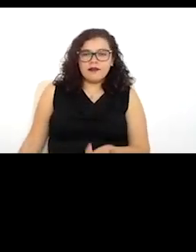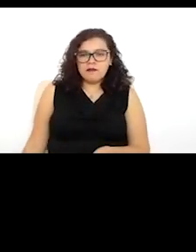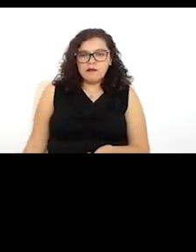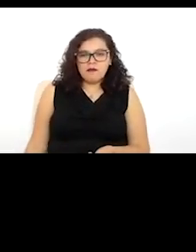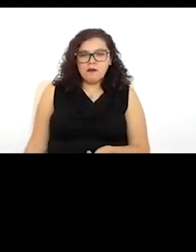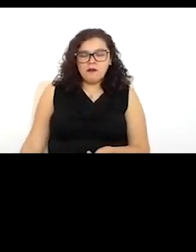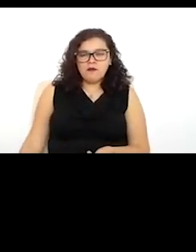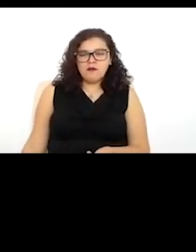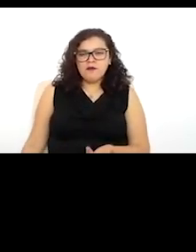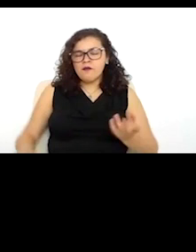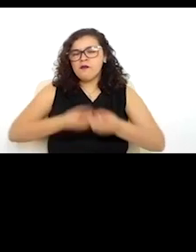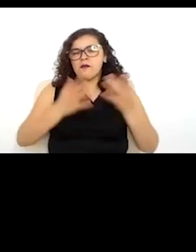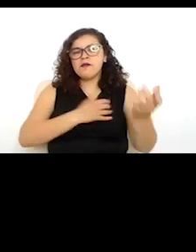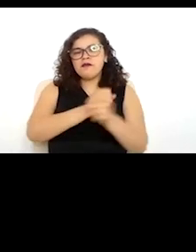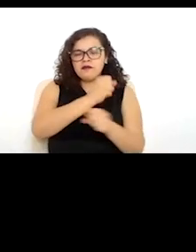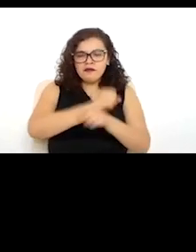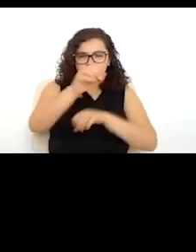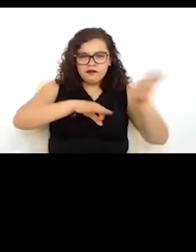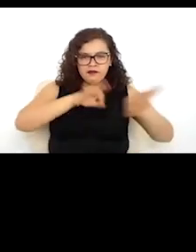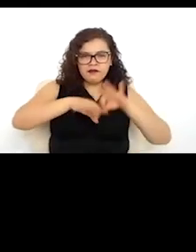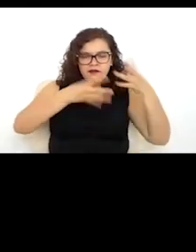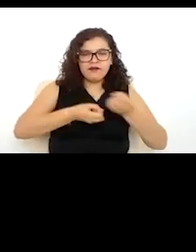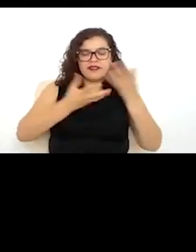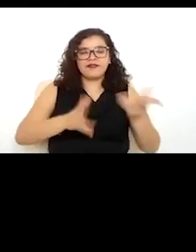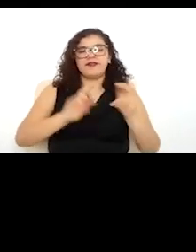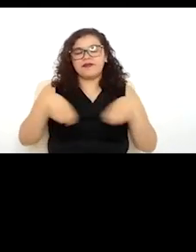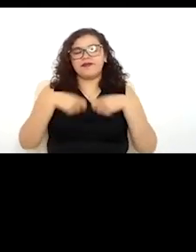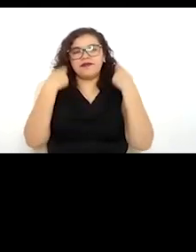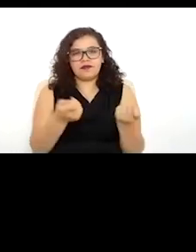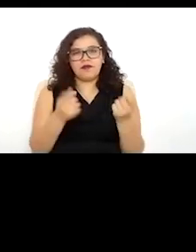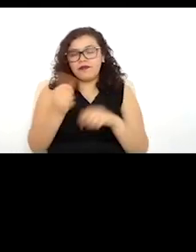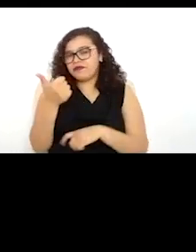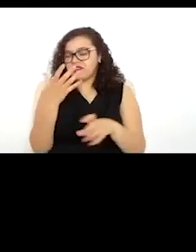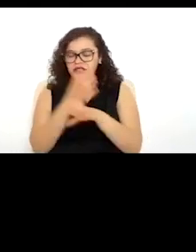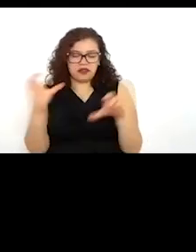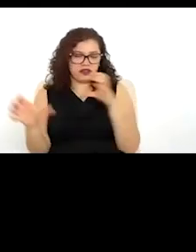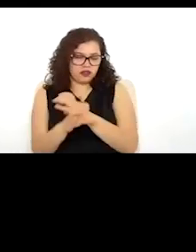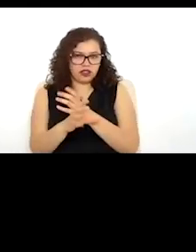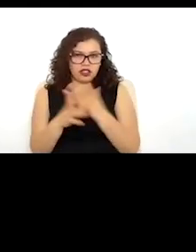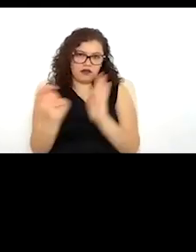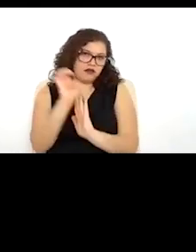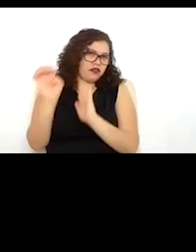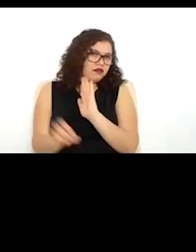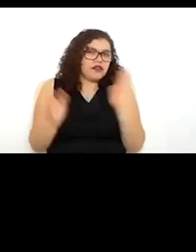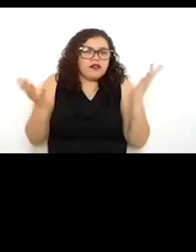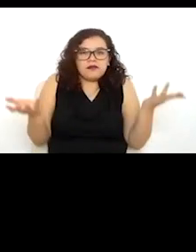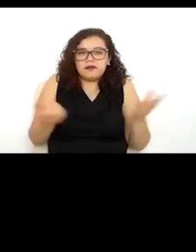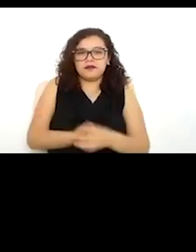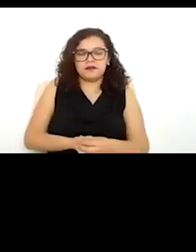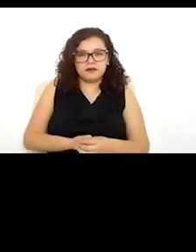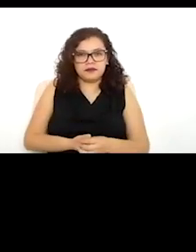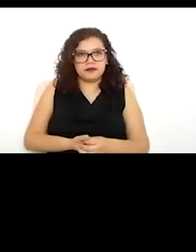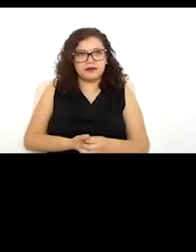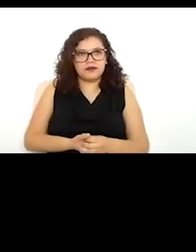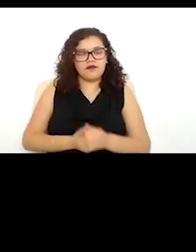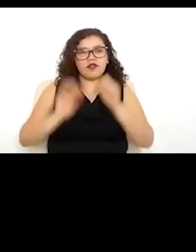provocarlo. Cualquier acto de violencia laboral, de discriminación, cualquier otro. Y en dado caso, pues bueno, hay ciertas